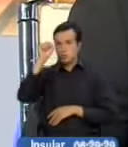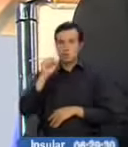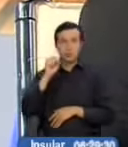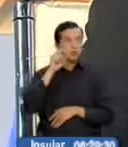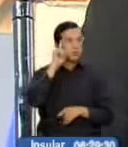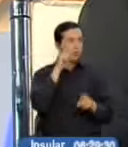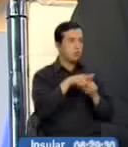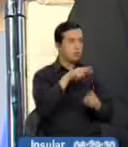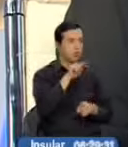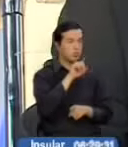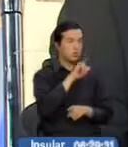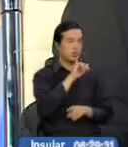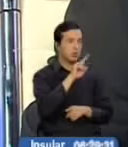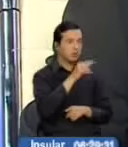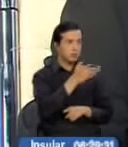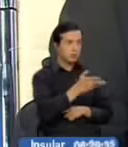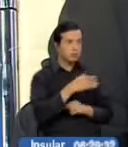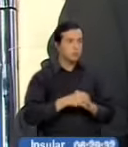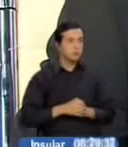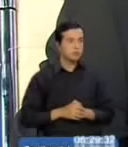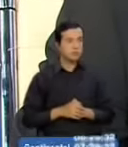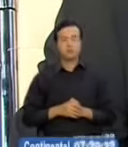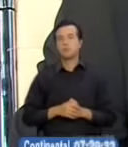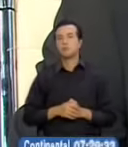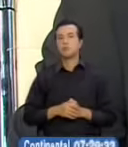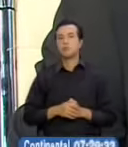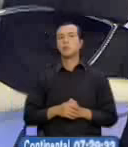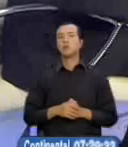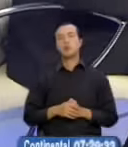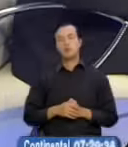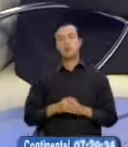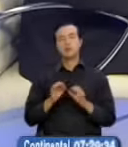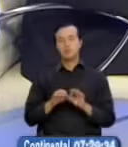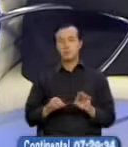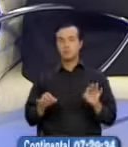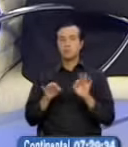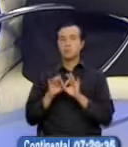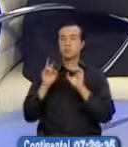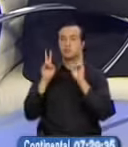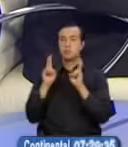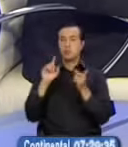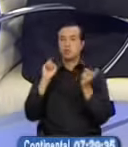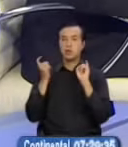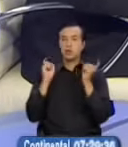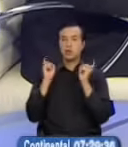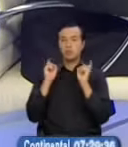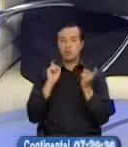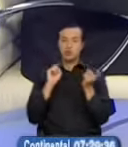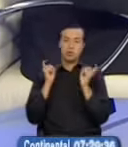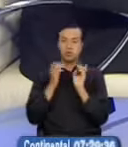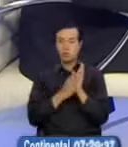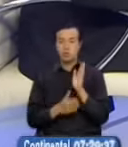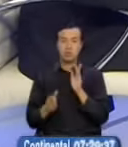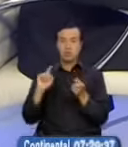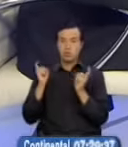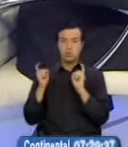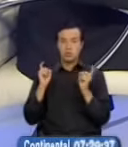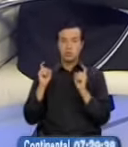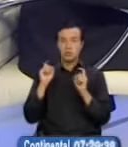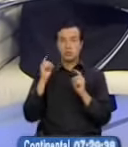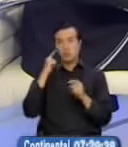termino, Paulina? ¿Coincides con lo analizado con Jorge en esta Yo creo que etapa? Una matriz que va a ser fundamental es esta de cambio-continuidad. E incluso